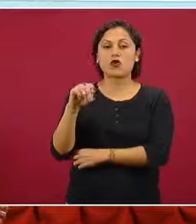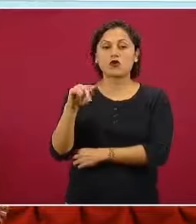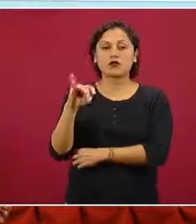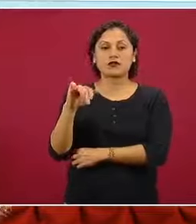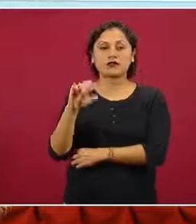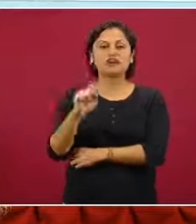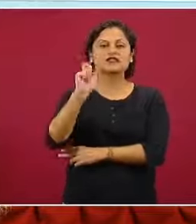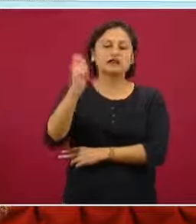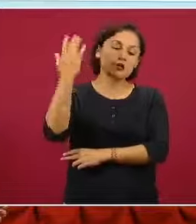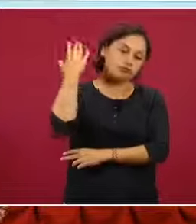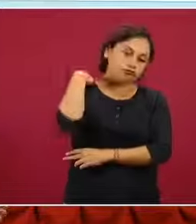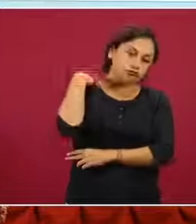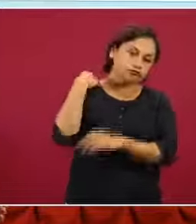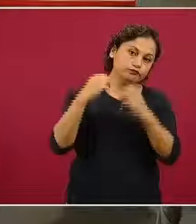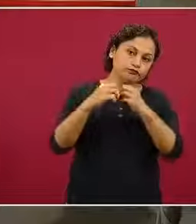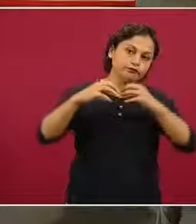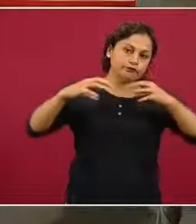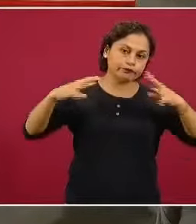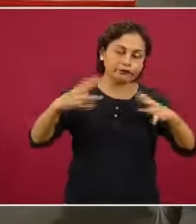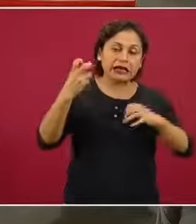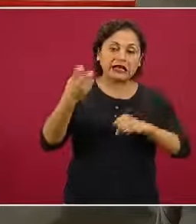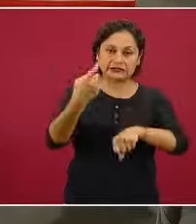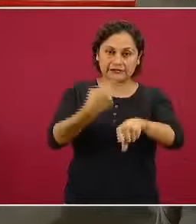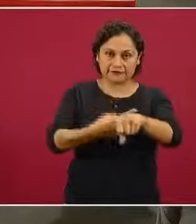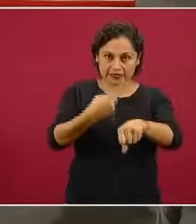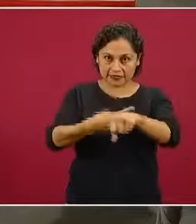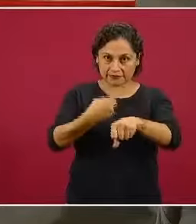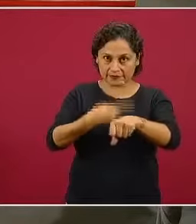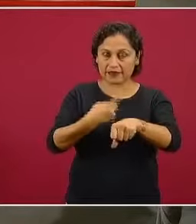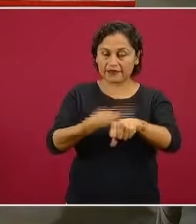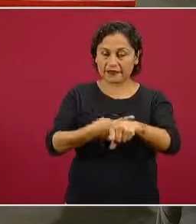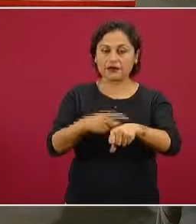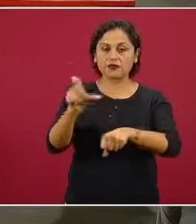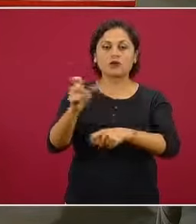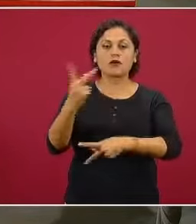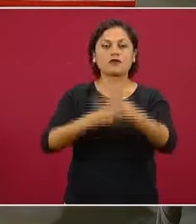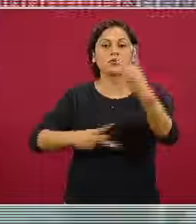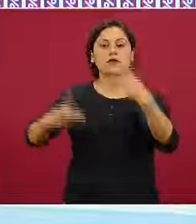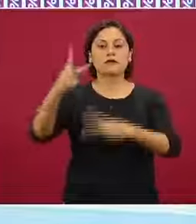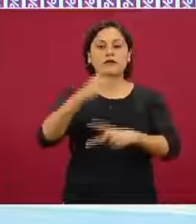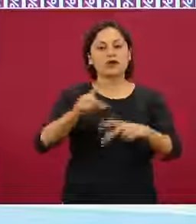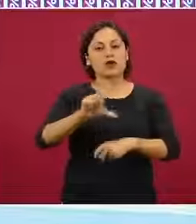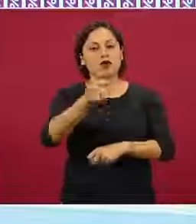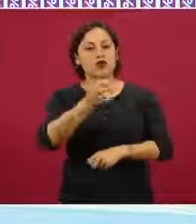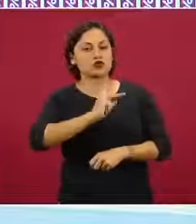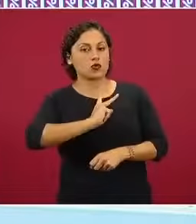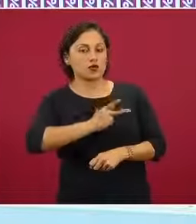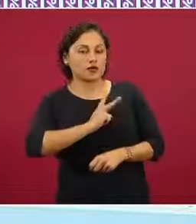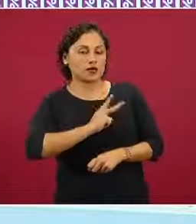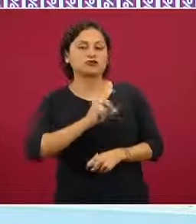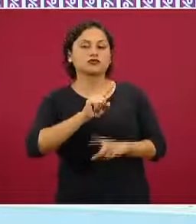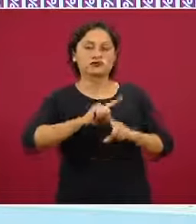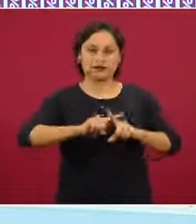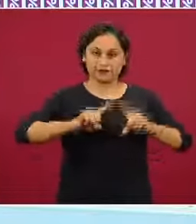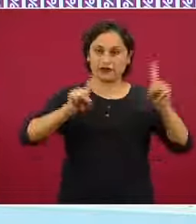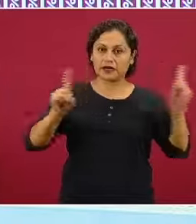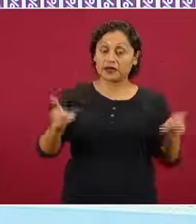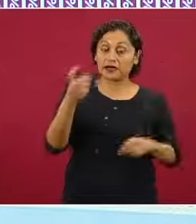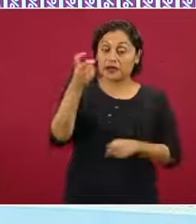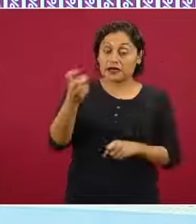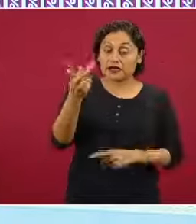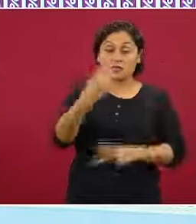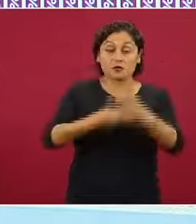Neumonía es el síndrome clínico, neumonitis le llamamos cuando la afección es de origen viral, cuando la causa es un virus. Y esto causa un grave daño de